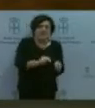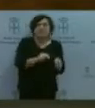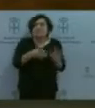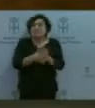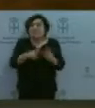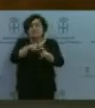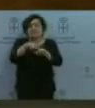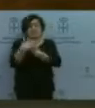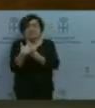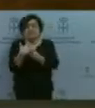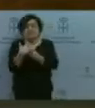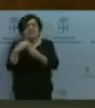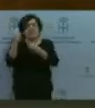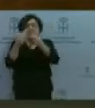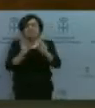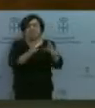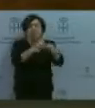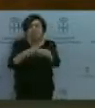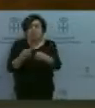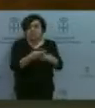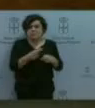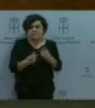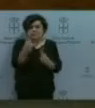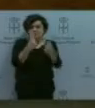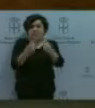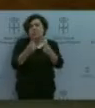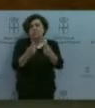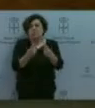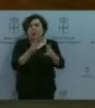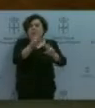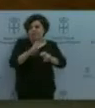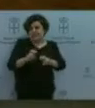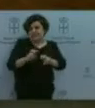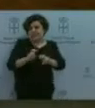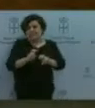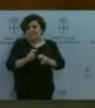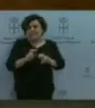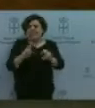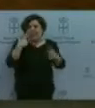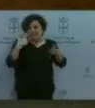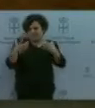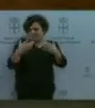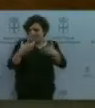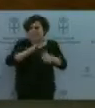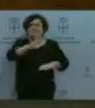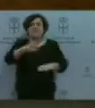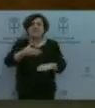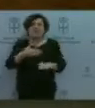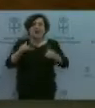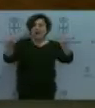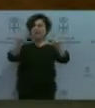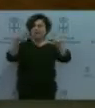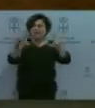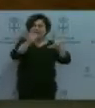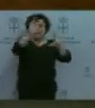la foto, que es el titular, que es mañana salir en los medios de comunicación con nuestras frases, con nuestro tal, y yo creo que no es lo que estamos buscando